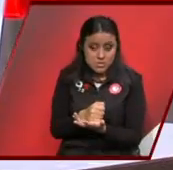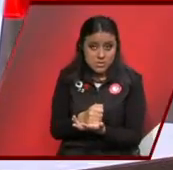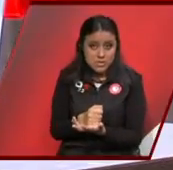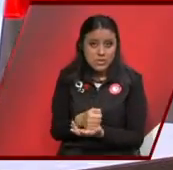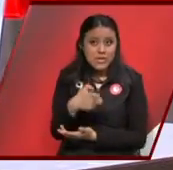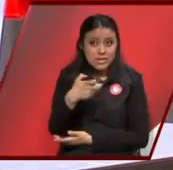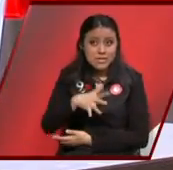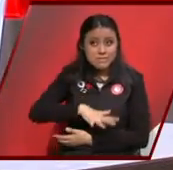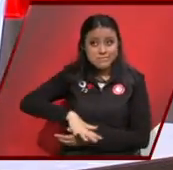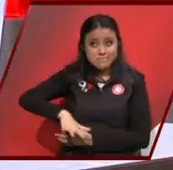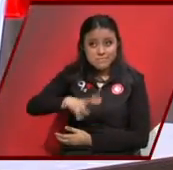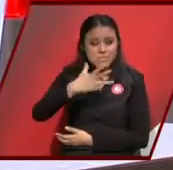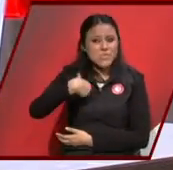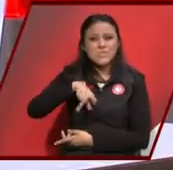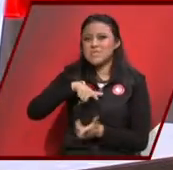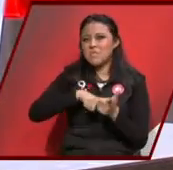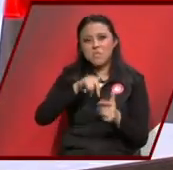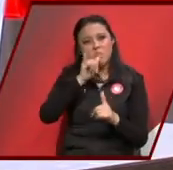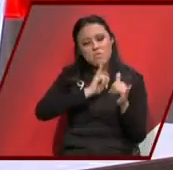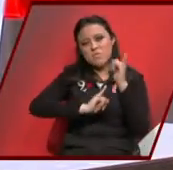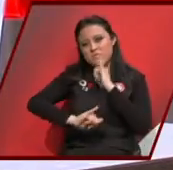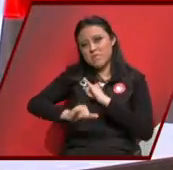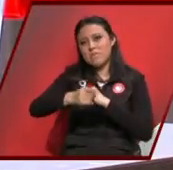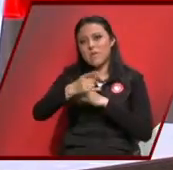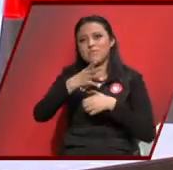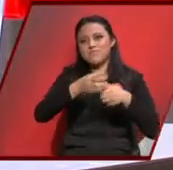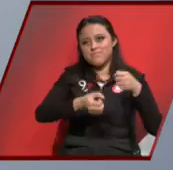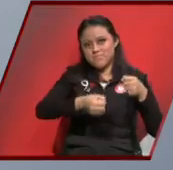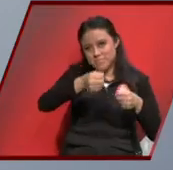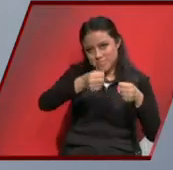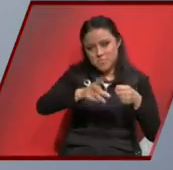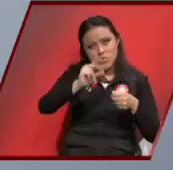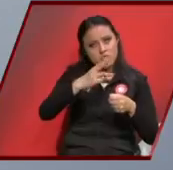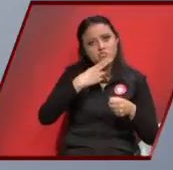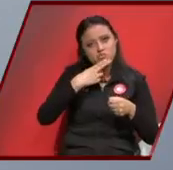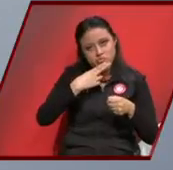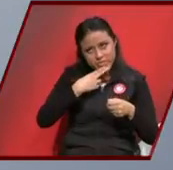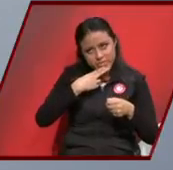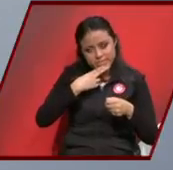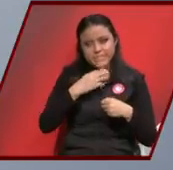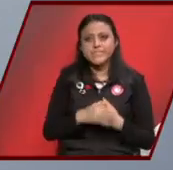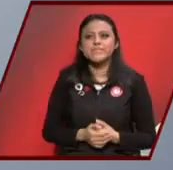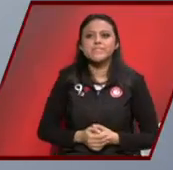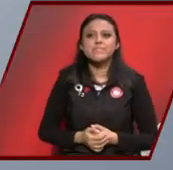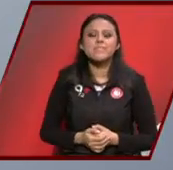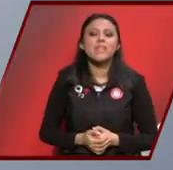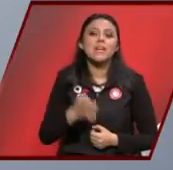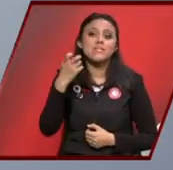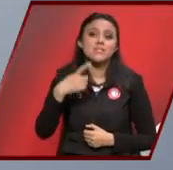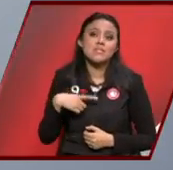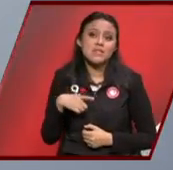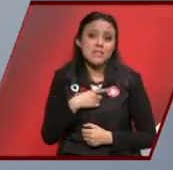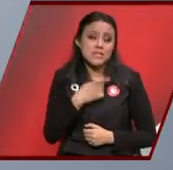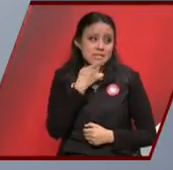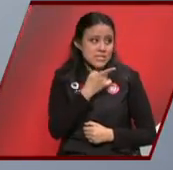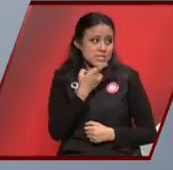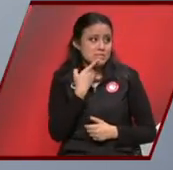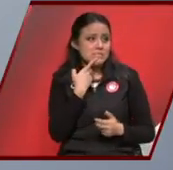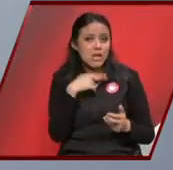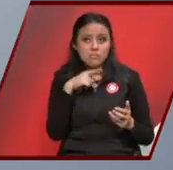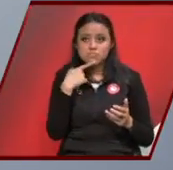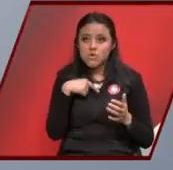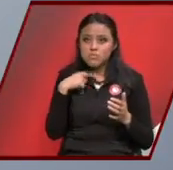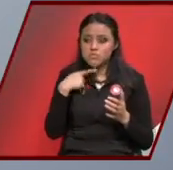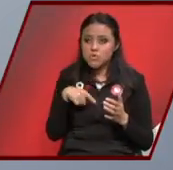ciudad no, en esta ciudad no dejamos de beber, pero sí de manejar con alcohol, y eso no es concesión. Y hay una cosa que tengo que festejar. Aquí recibo las quejas